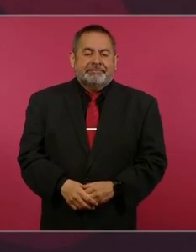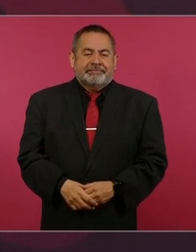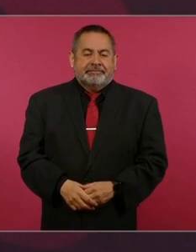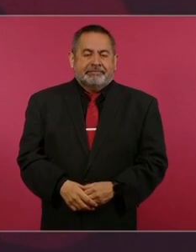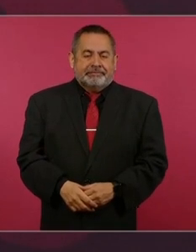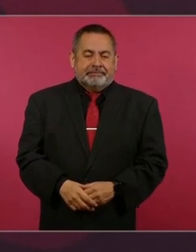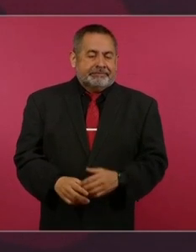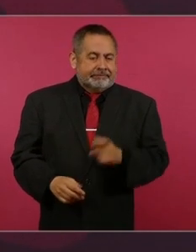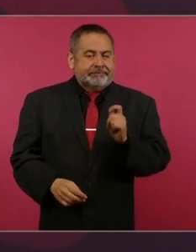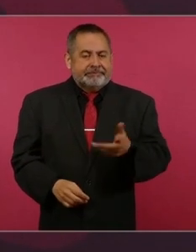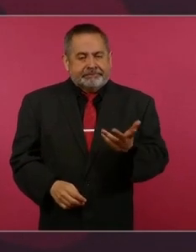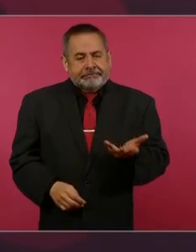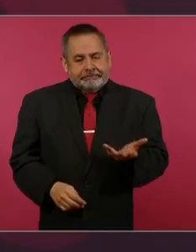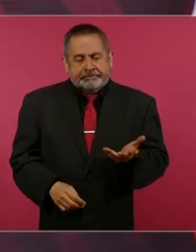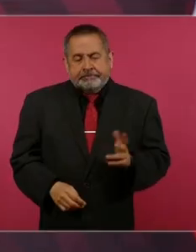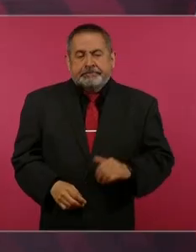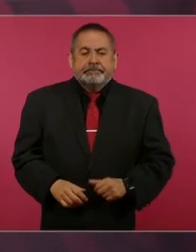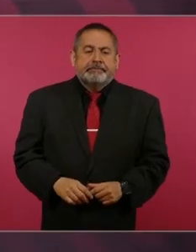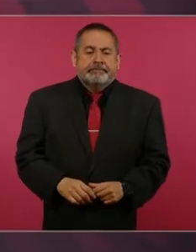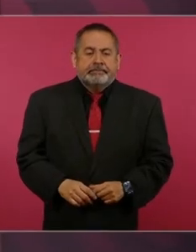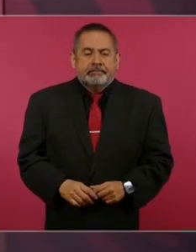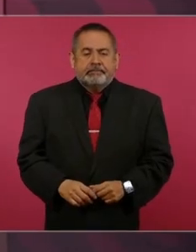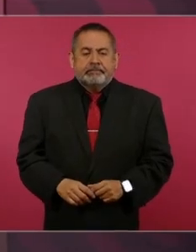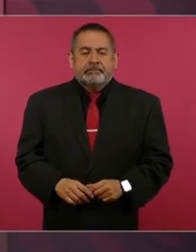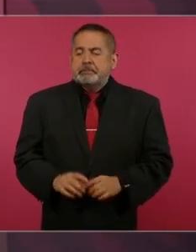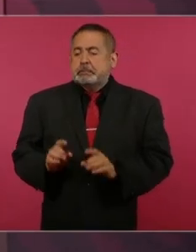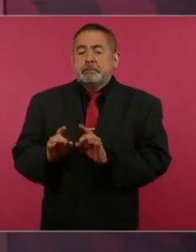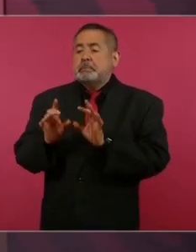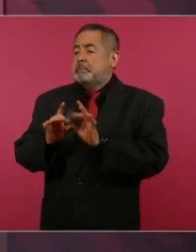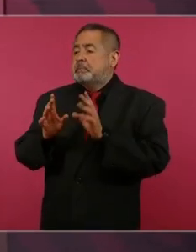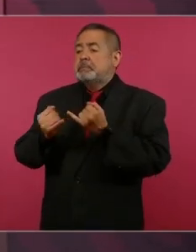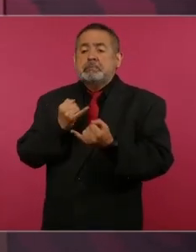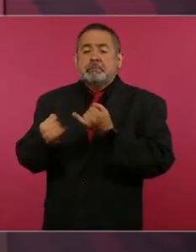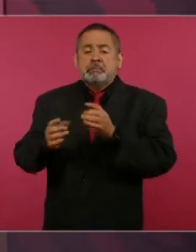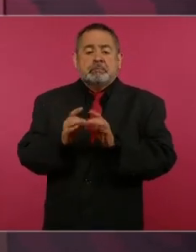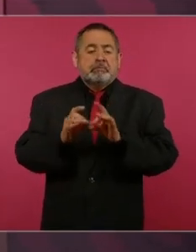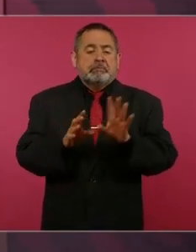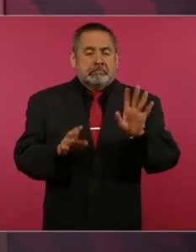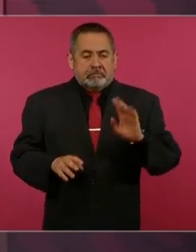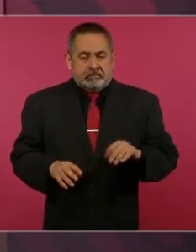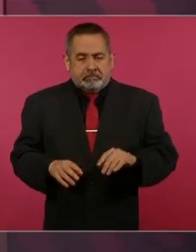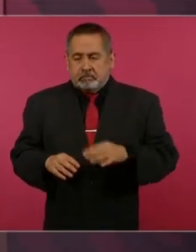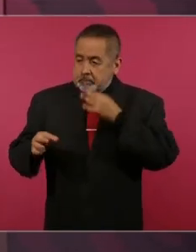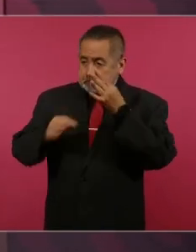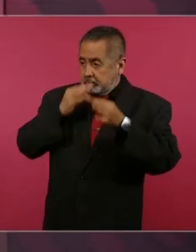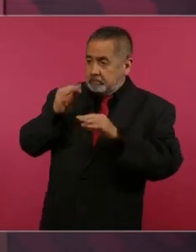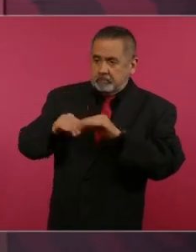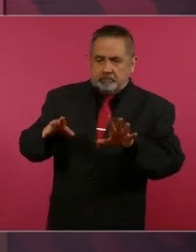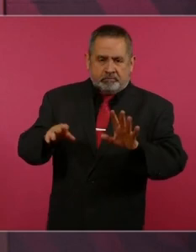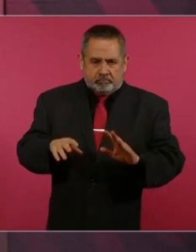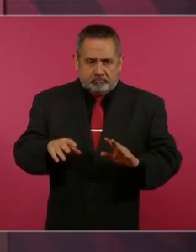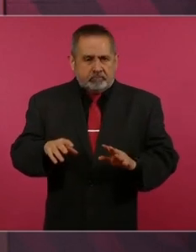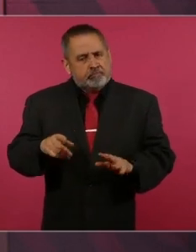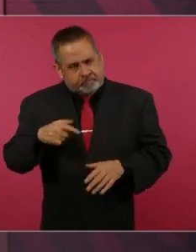Desde luego no es así, nada más por que comunicamos,